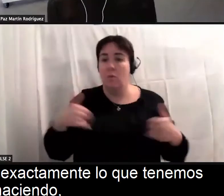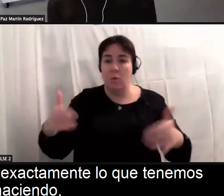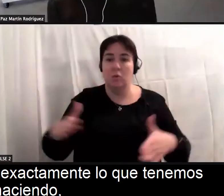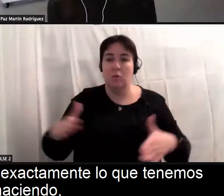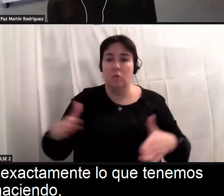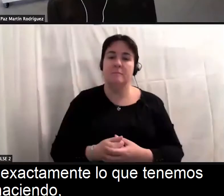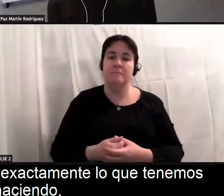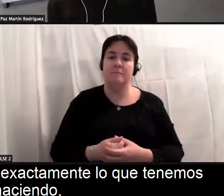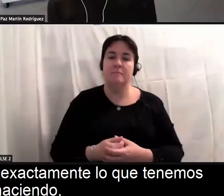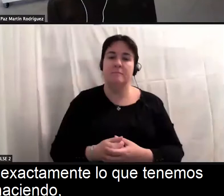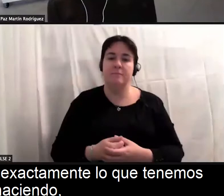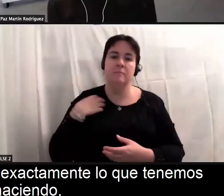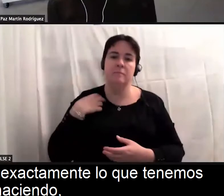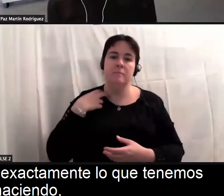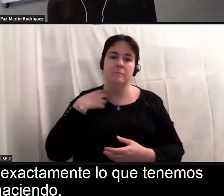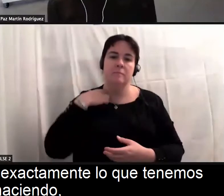Bueno, yo creo que